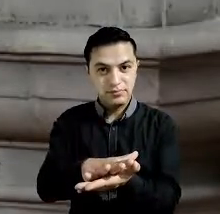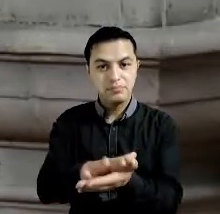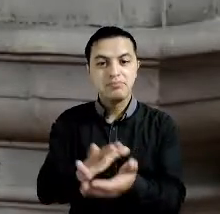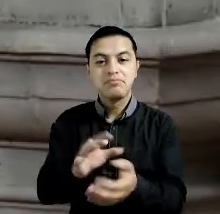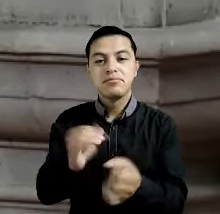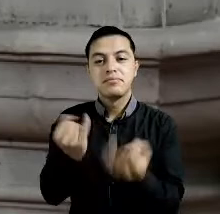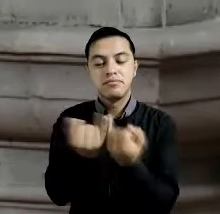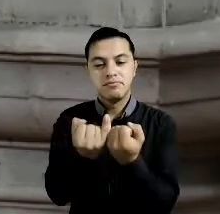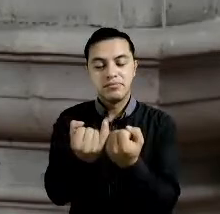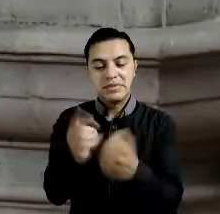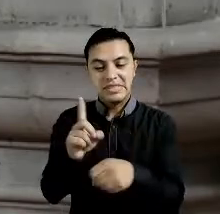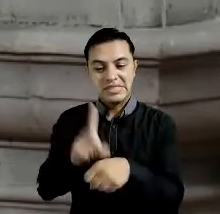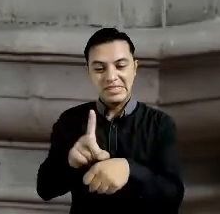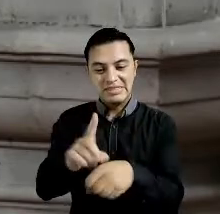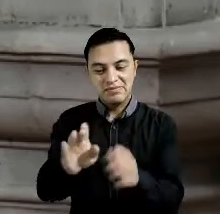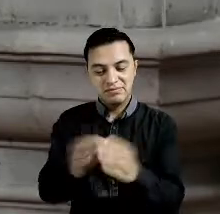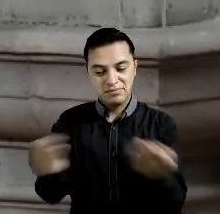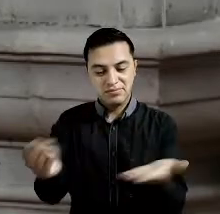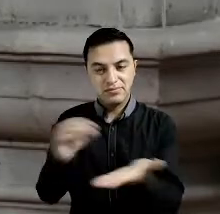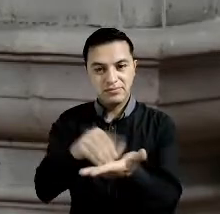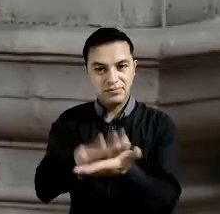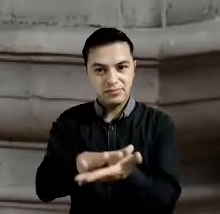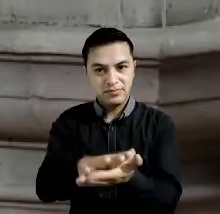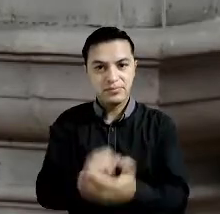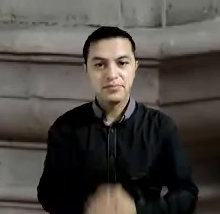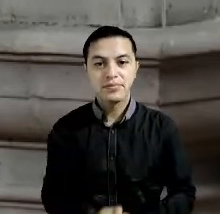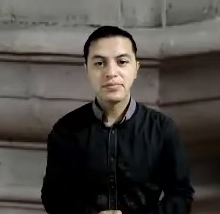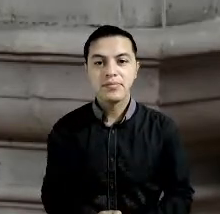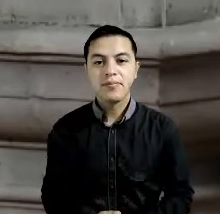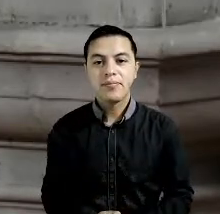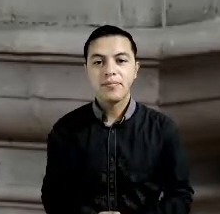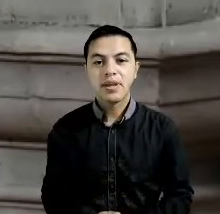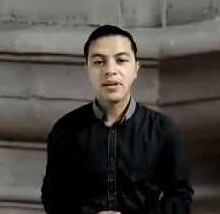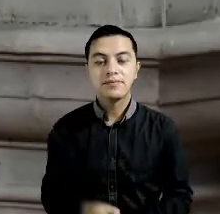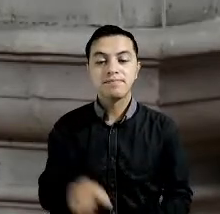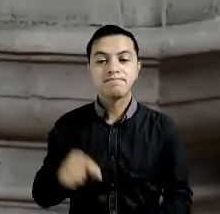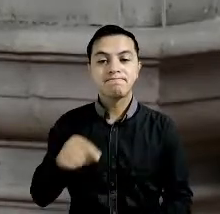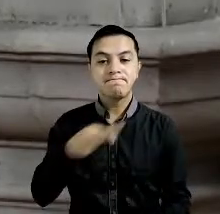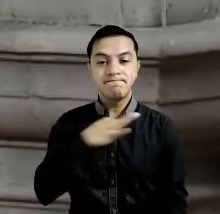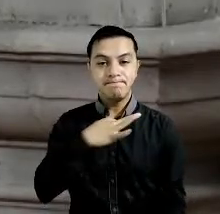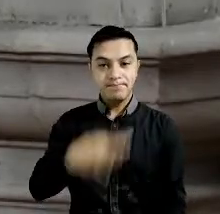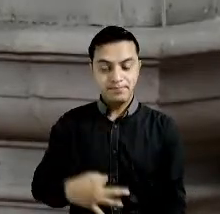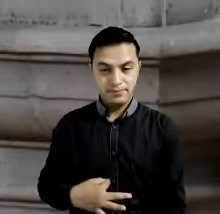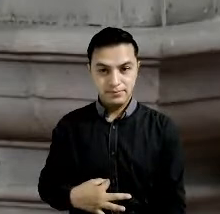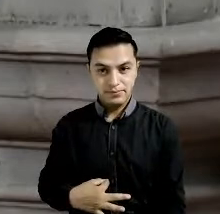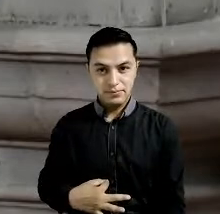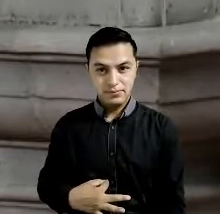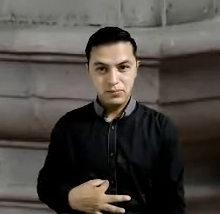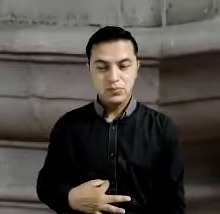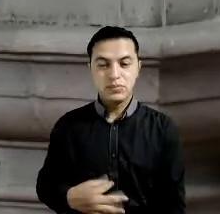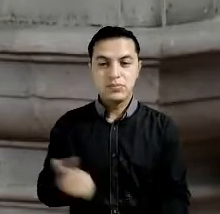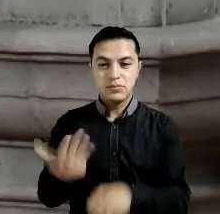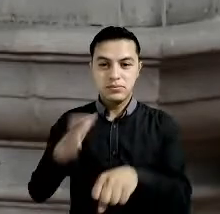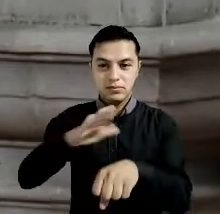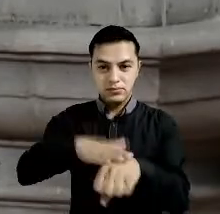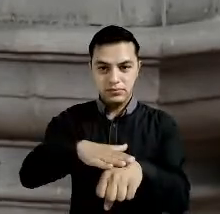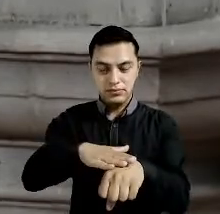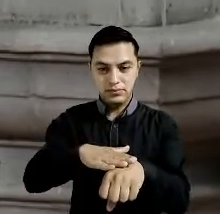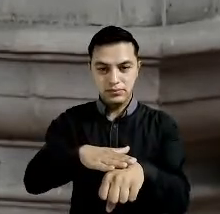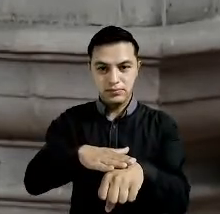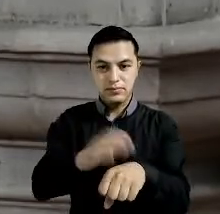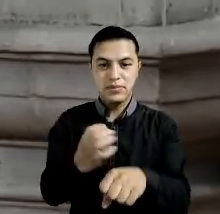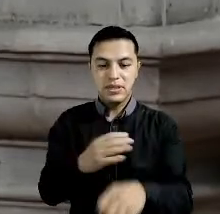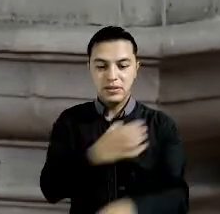los Debates. En el Palacio del Poder Ejecutivo, en la ciudad de Toluca de Lerdo, capital del Estado de México,